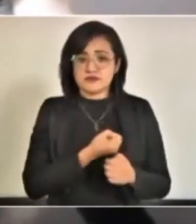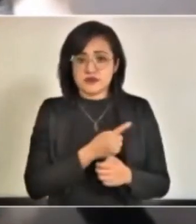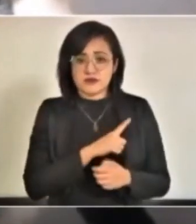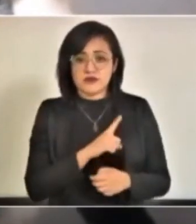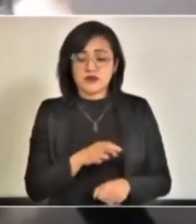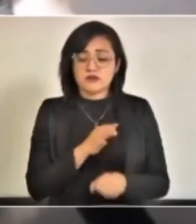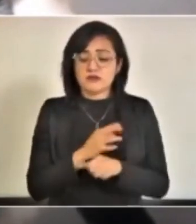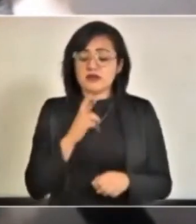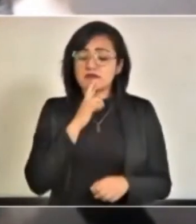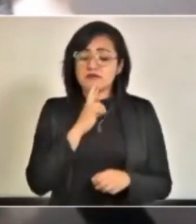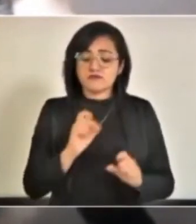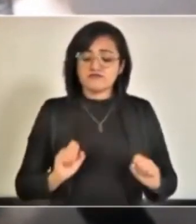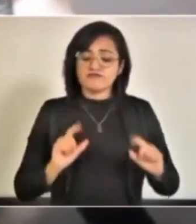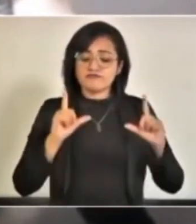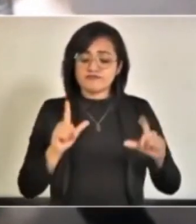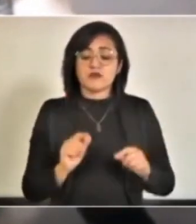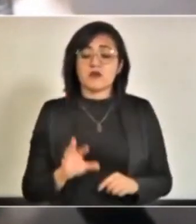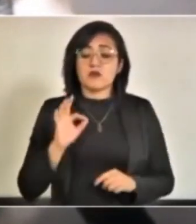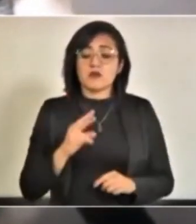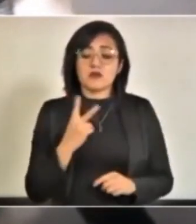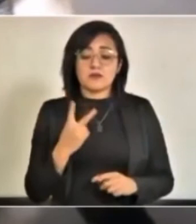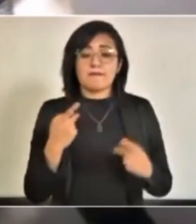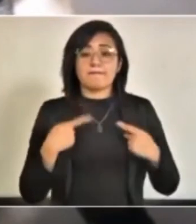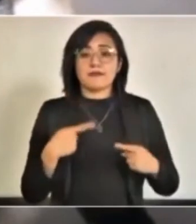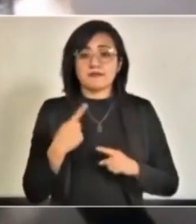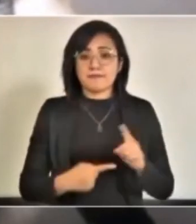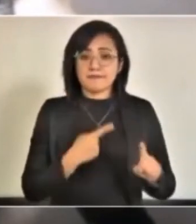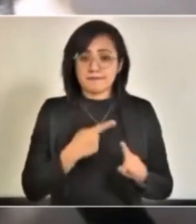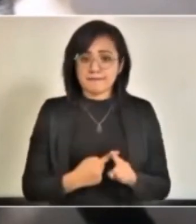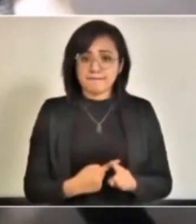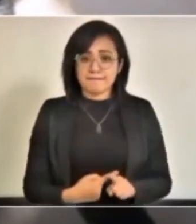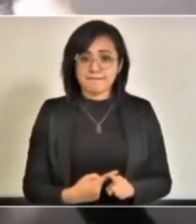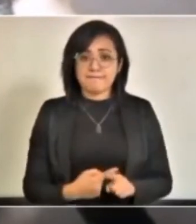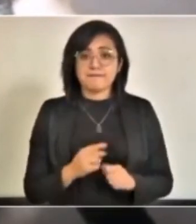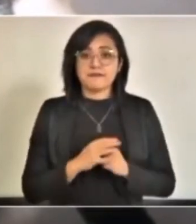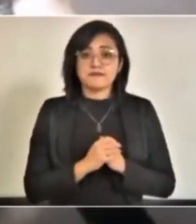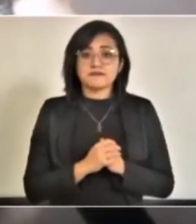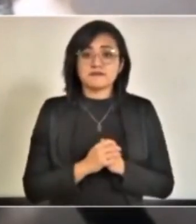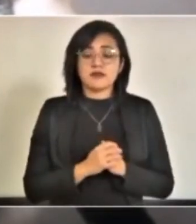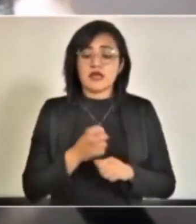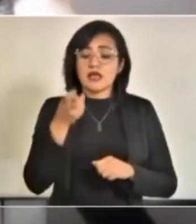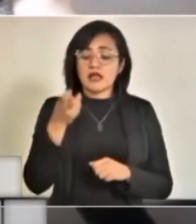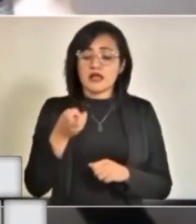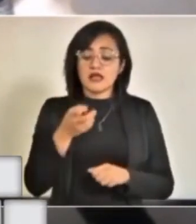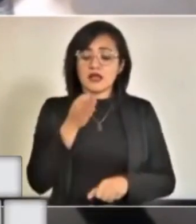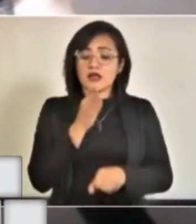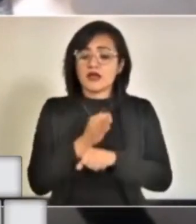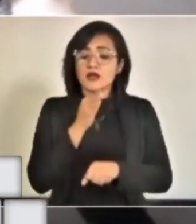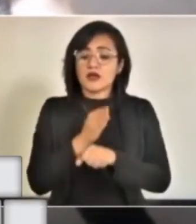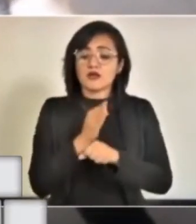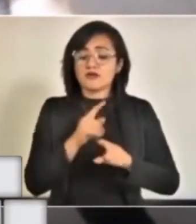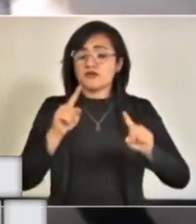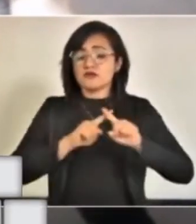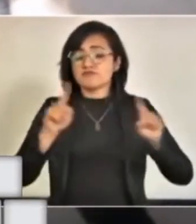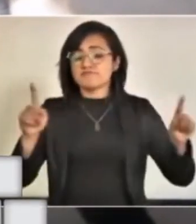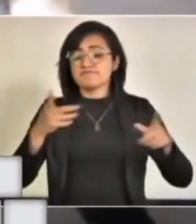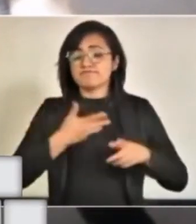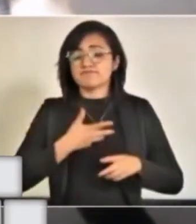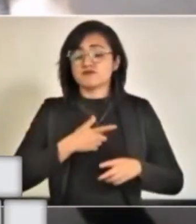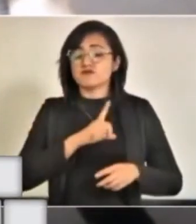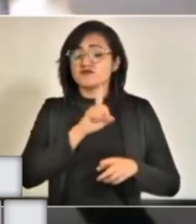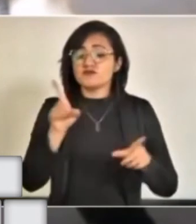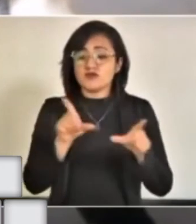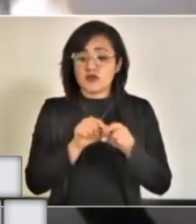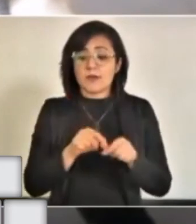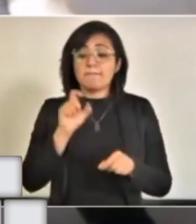reportaron en la plataforma 42 más dentro de esta diferencia tenemos que sólo